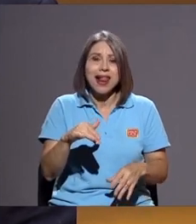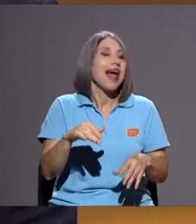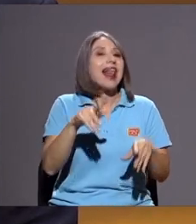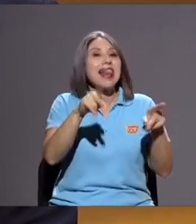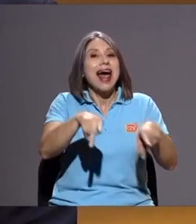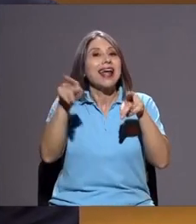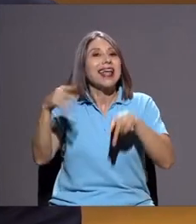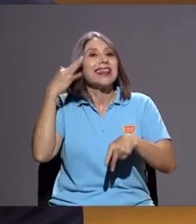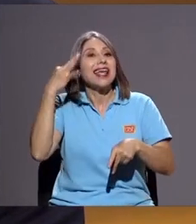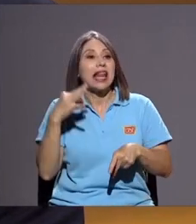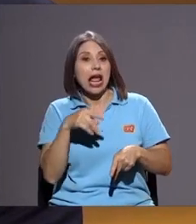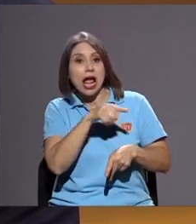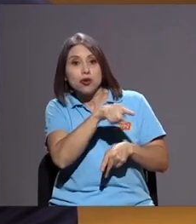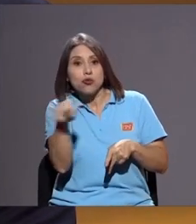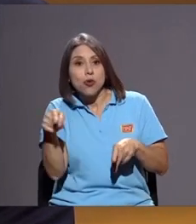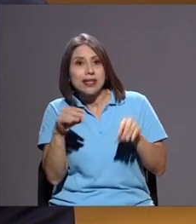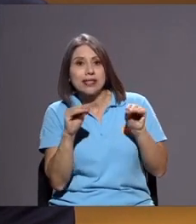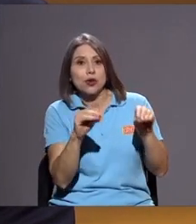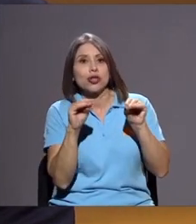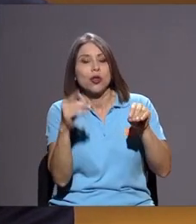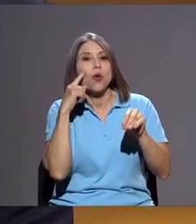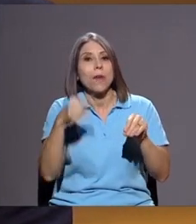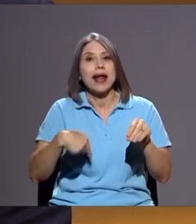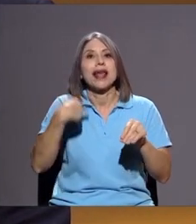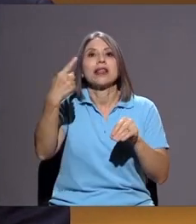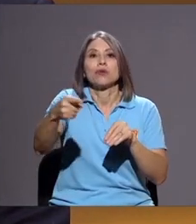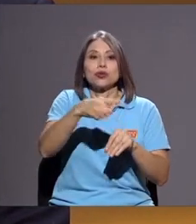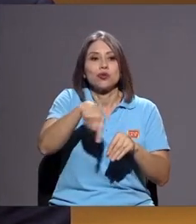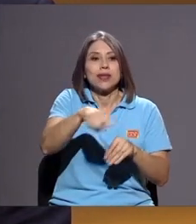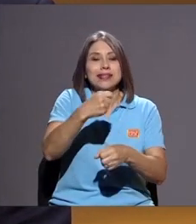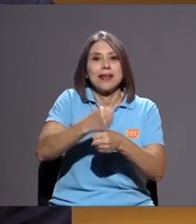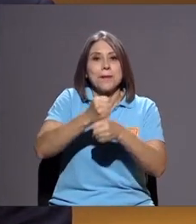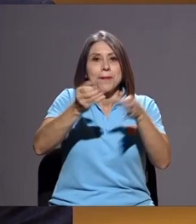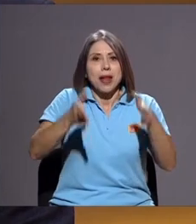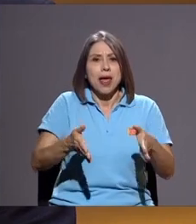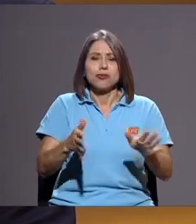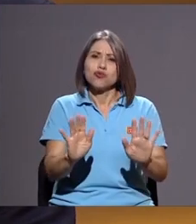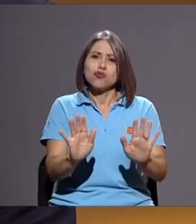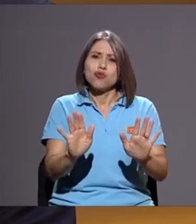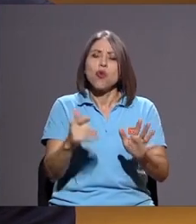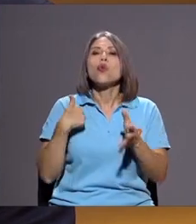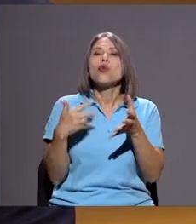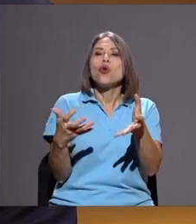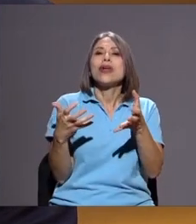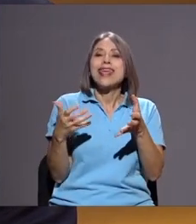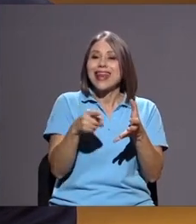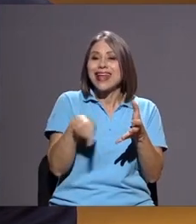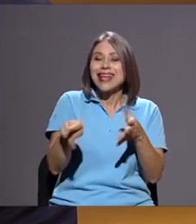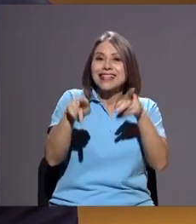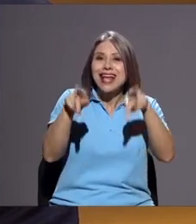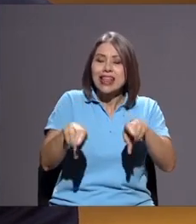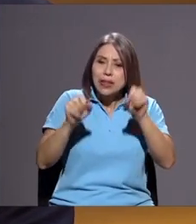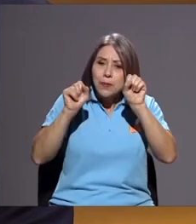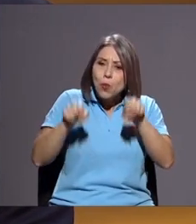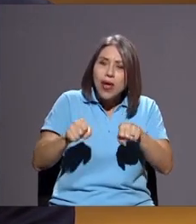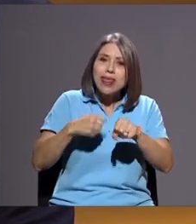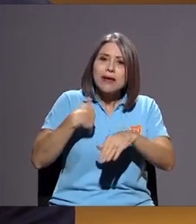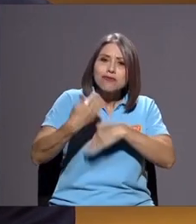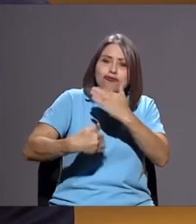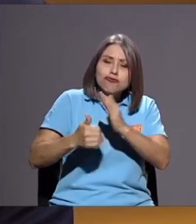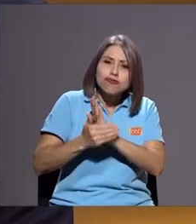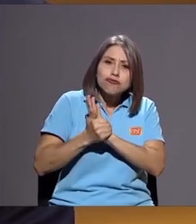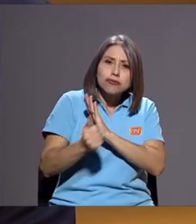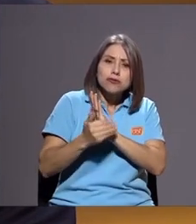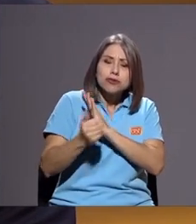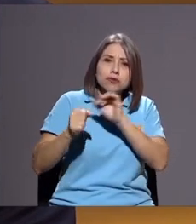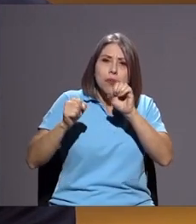educarlos para que sean empleados lo que uno quisiera es educar a la gente para que tengan potenciales de desarrollo de su